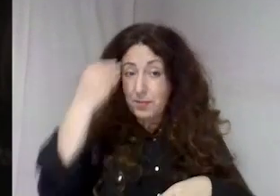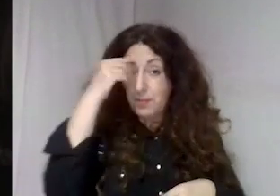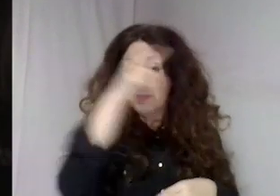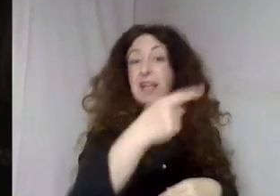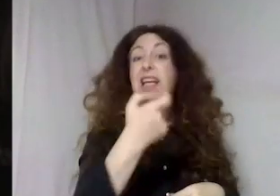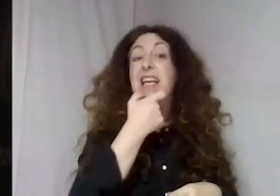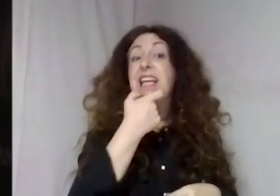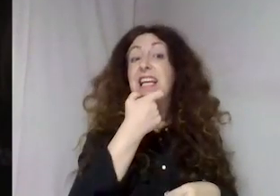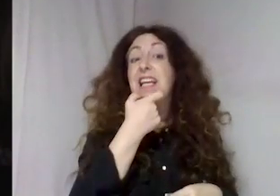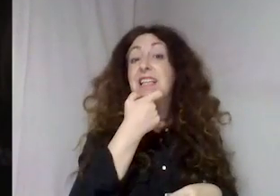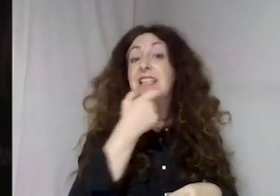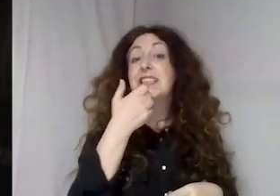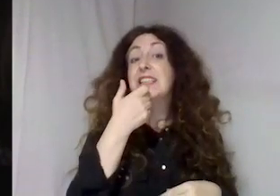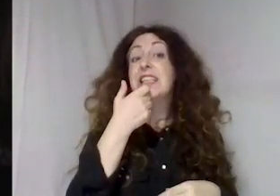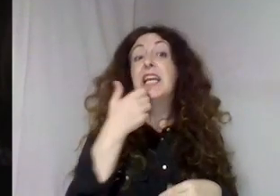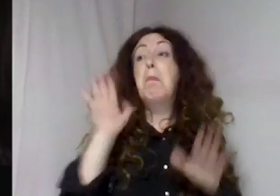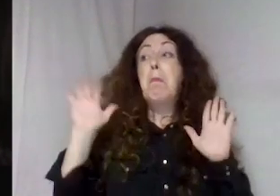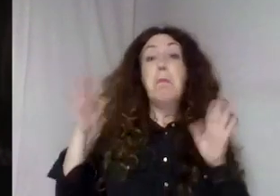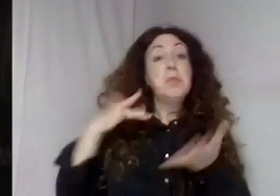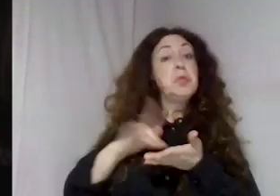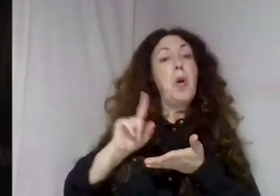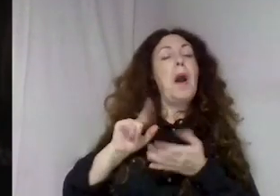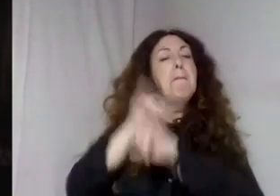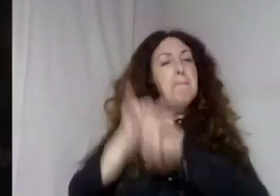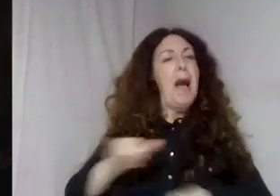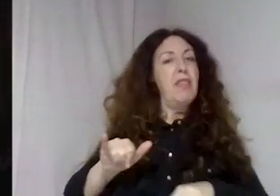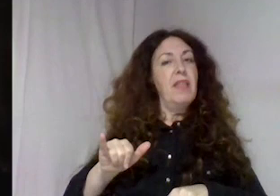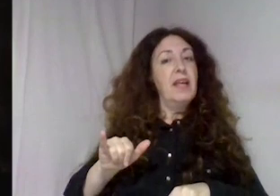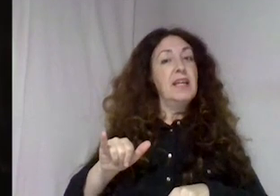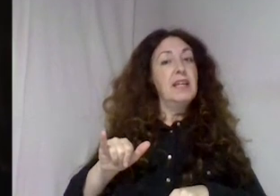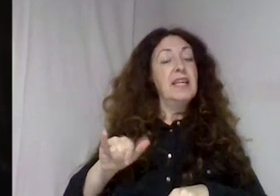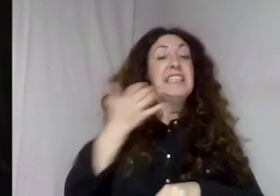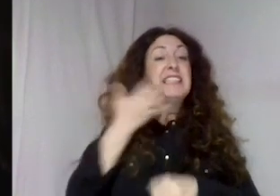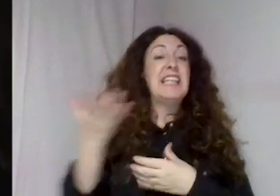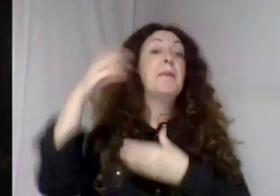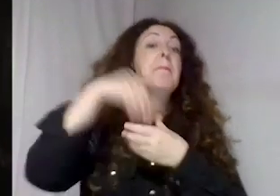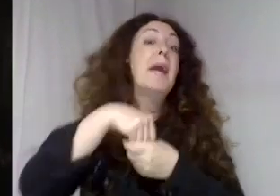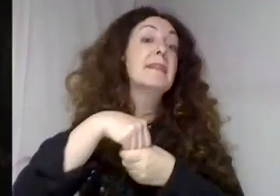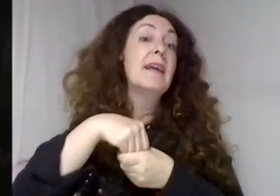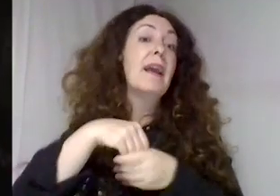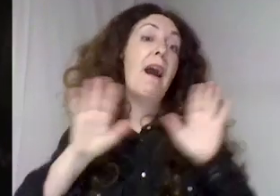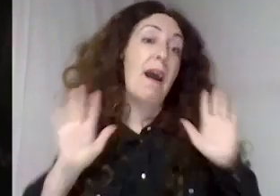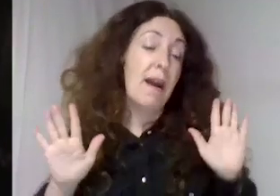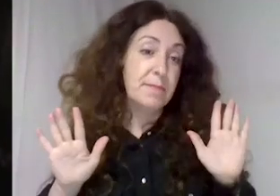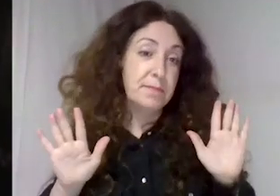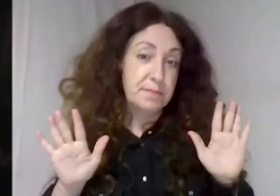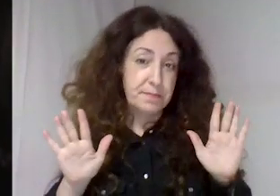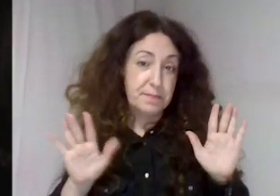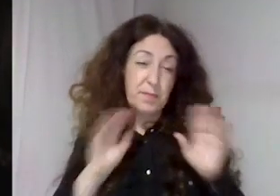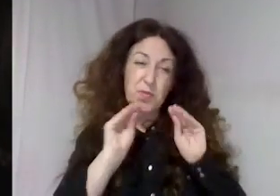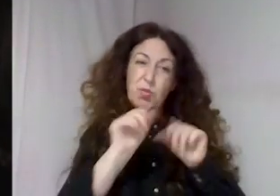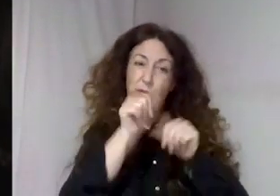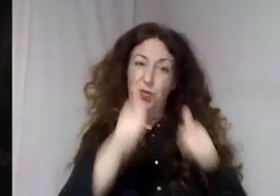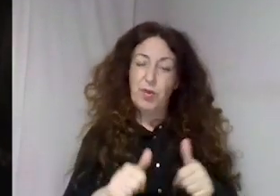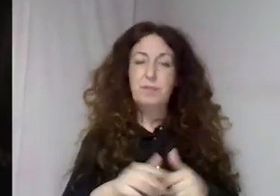¿no? Ya sabéis cómo piensan los ingleses, que cuando no van con ellos hay paz. Claro, es una manera